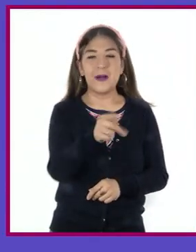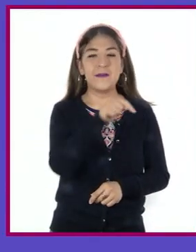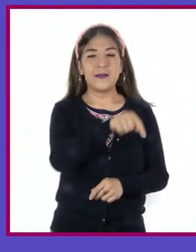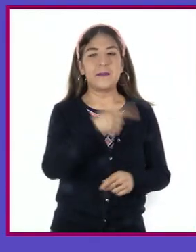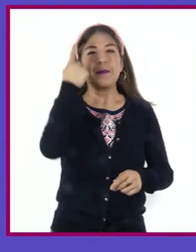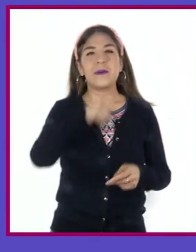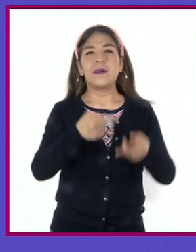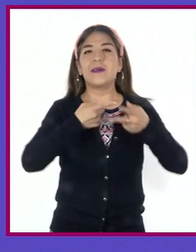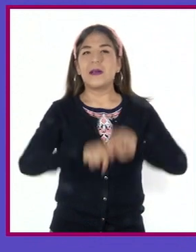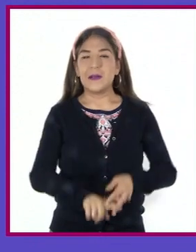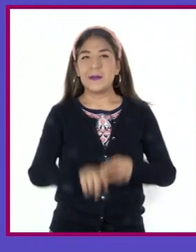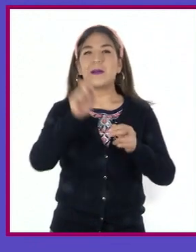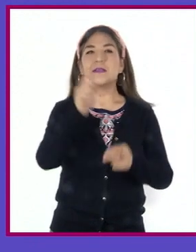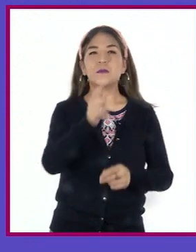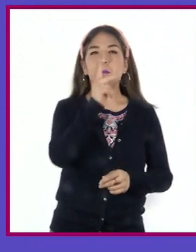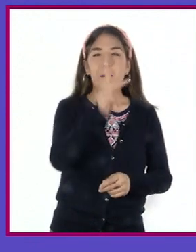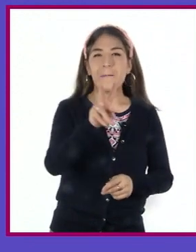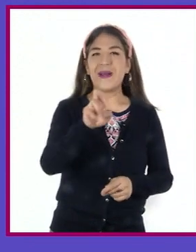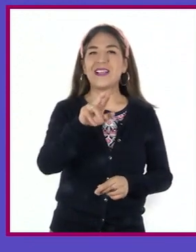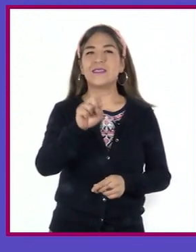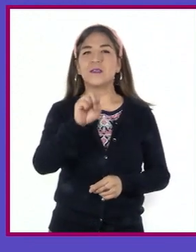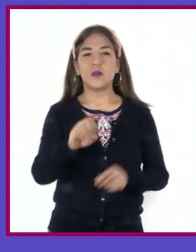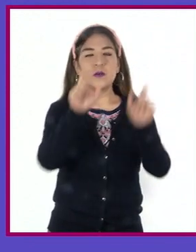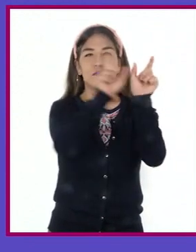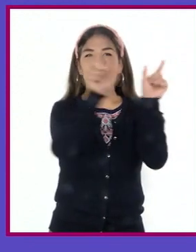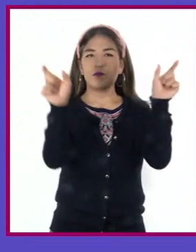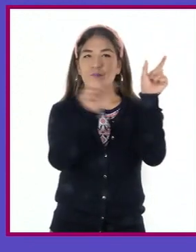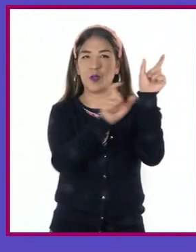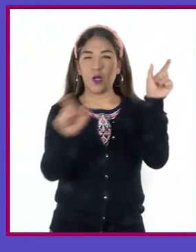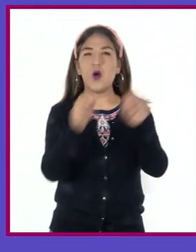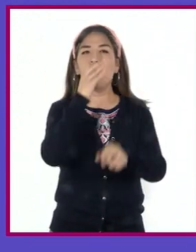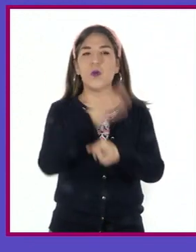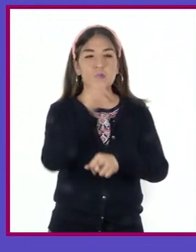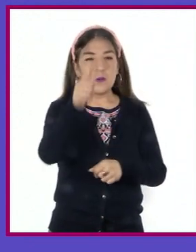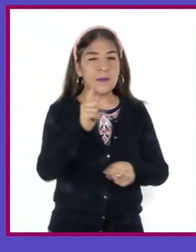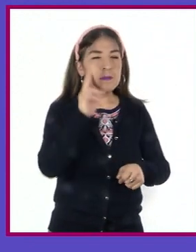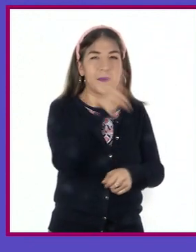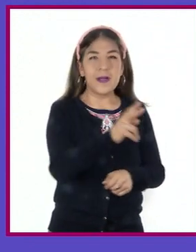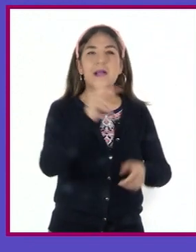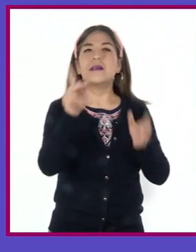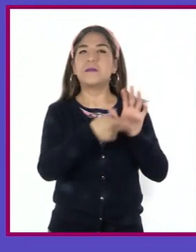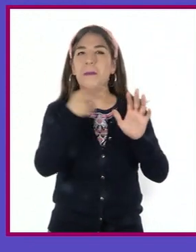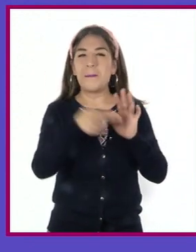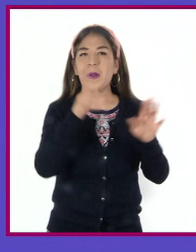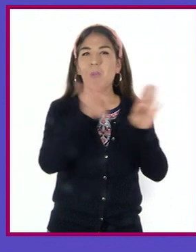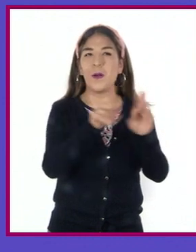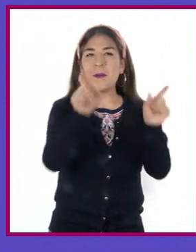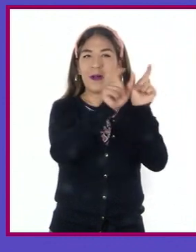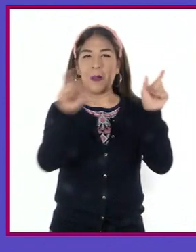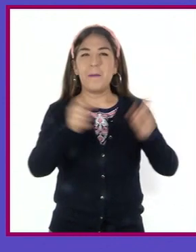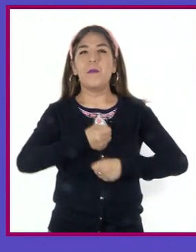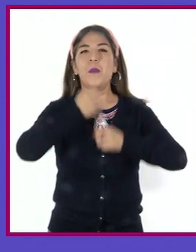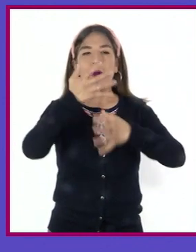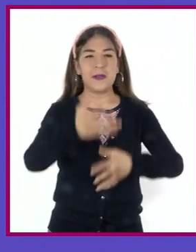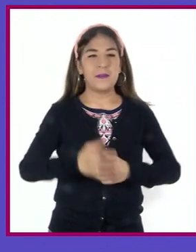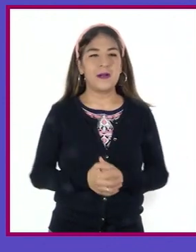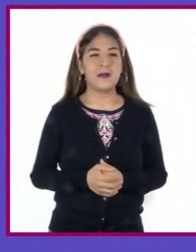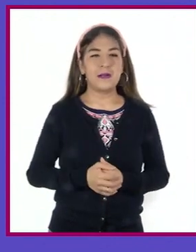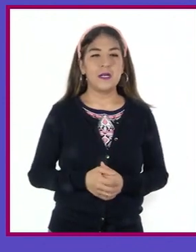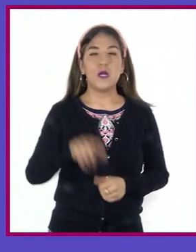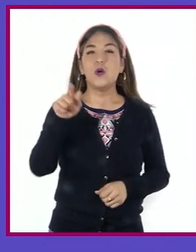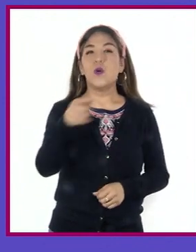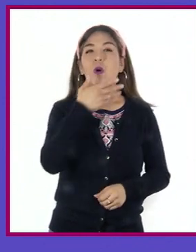una comparación o símil, porque comparamos el tamaño y fortaleza de una persona con la de un árbol. Y al